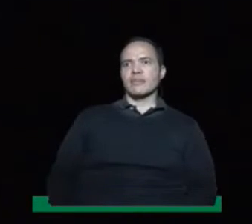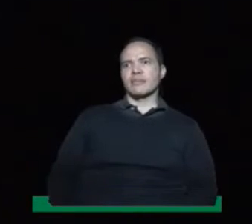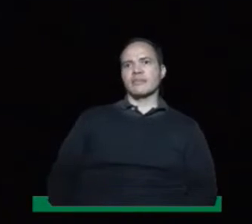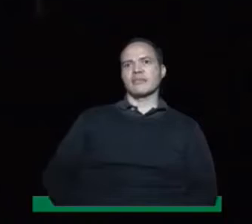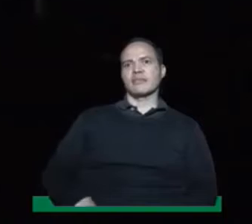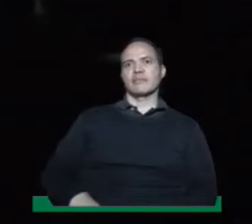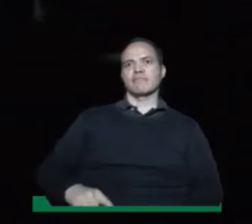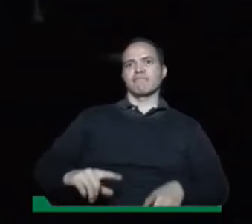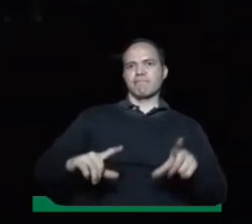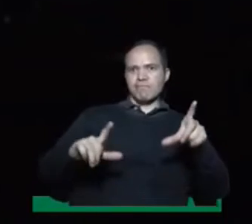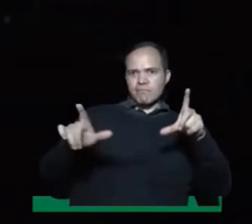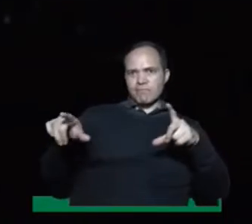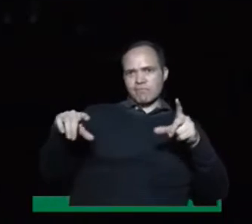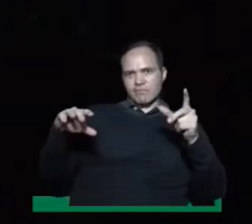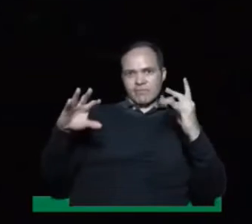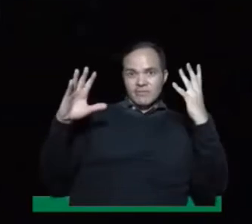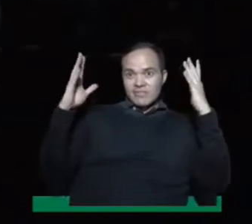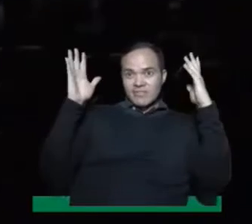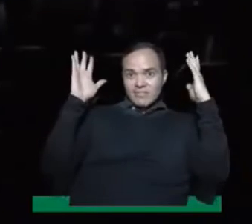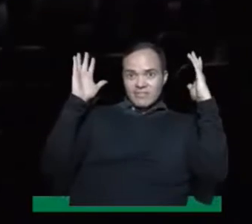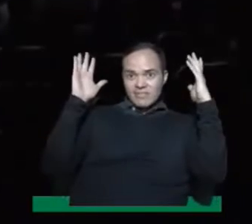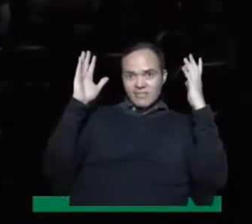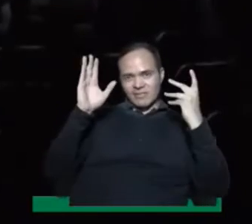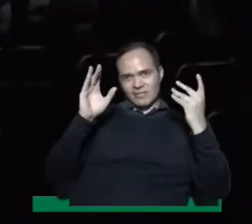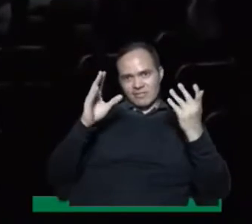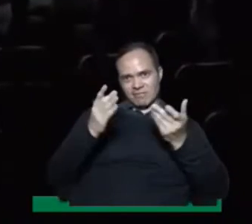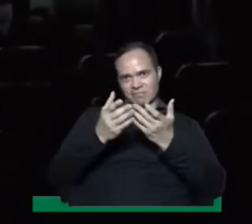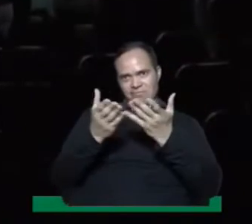Listo. Un aplauso para ustedes.